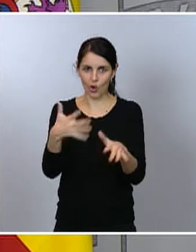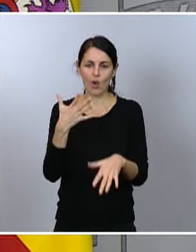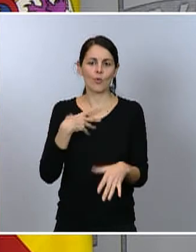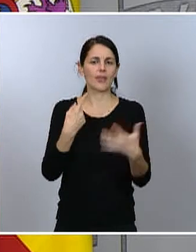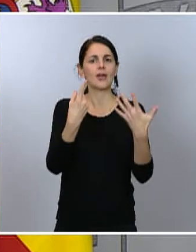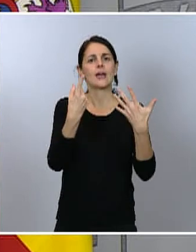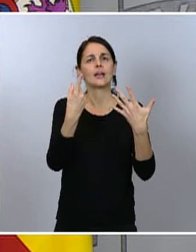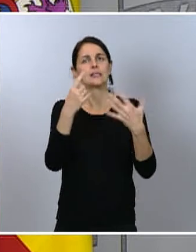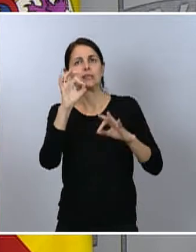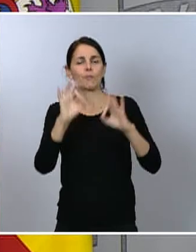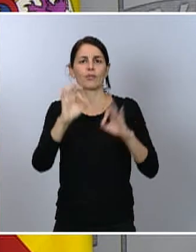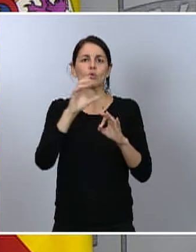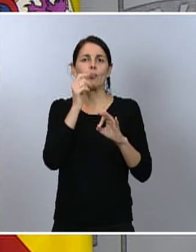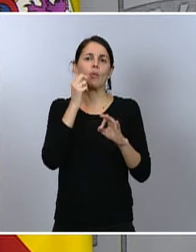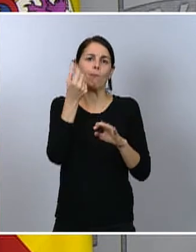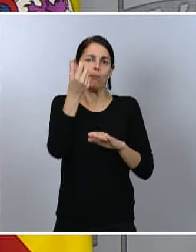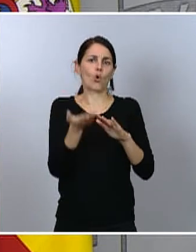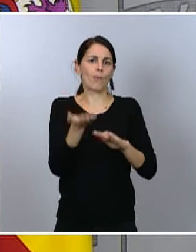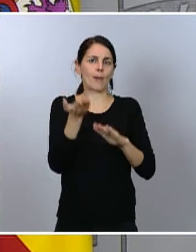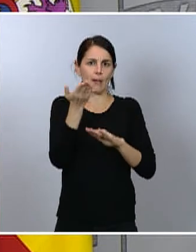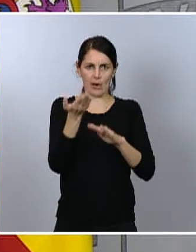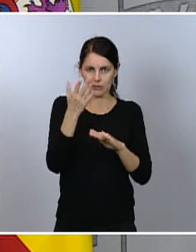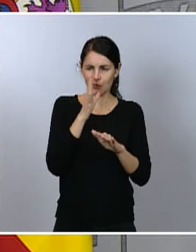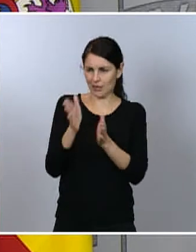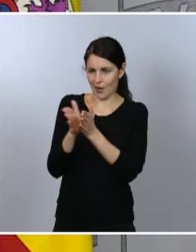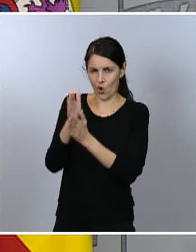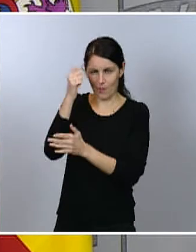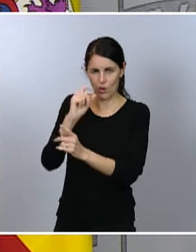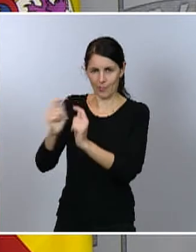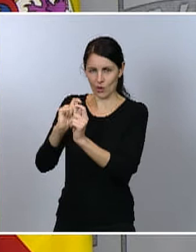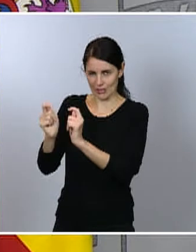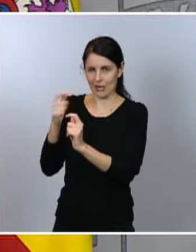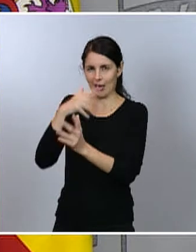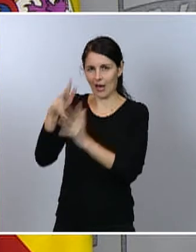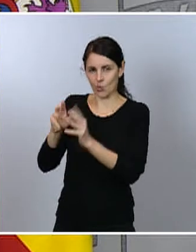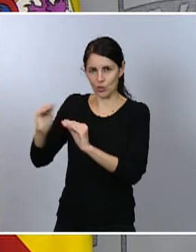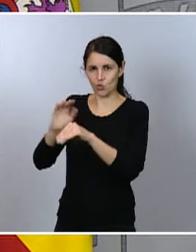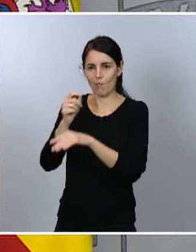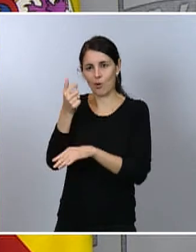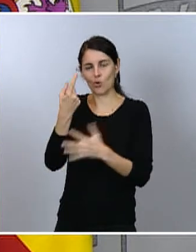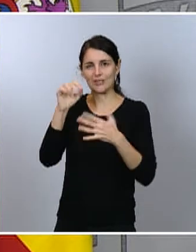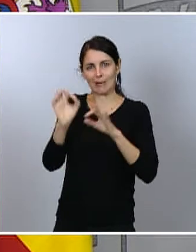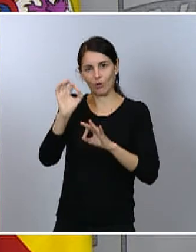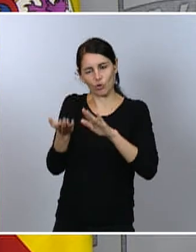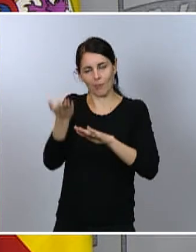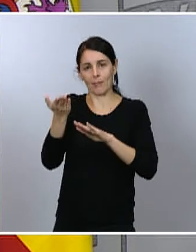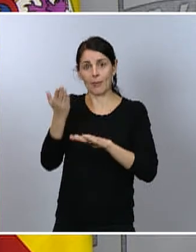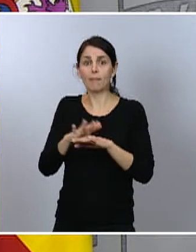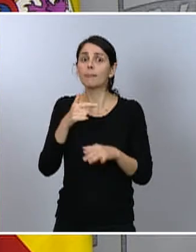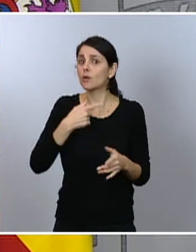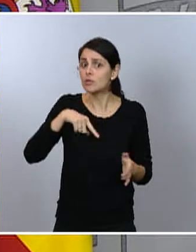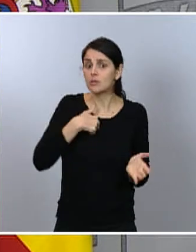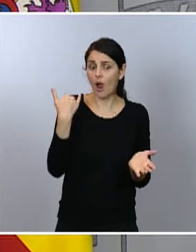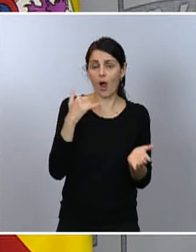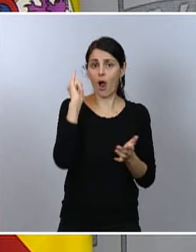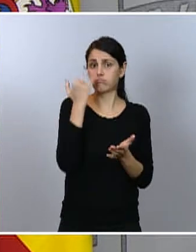apuntaba previamente alguno de los compañeros, pero nos da una estimación. Nuestro objetivo sería diagnosticar a